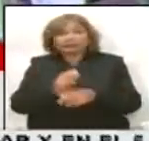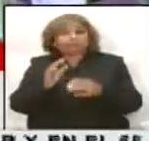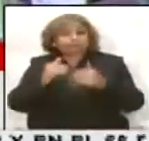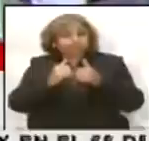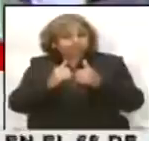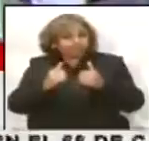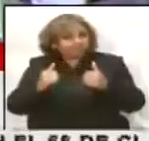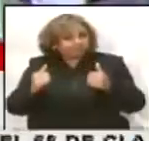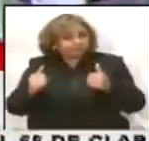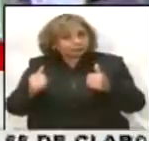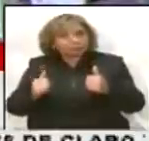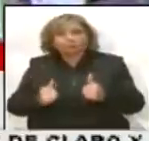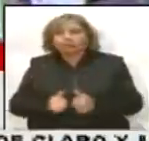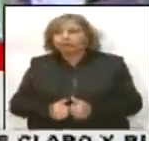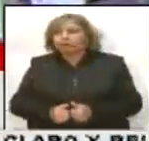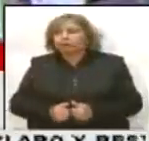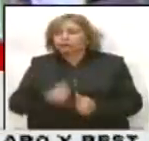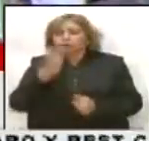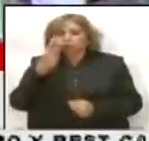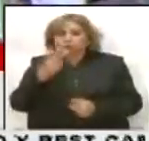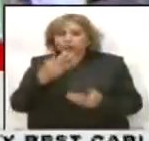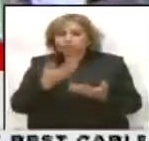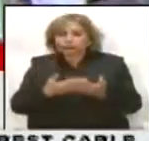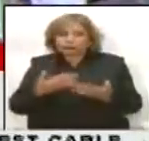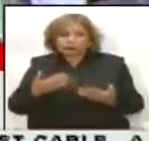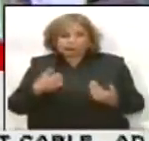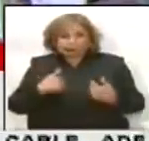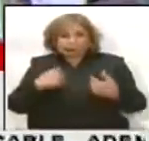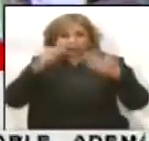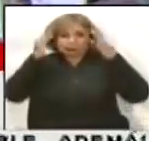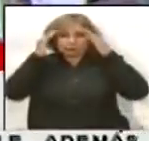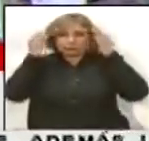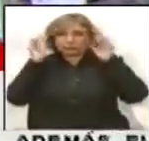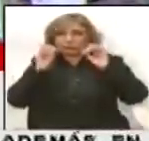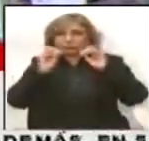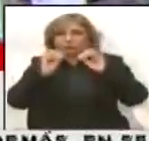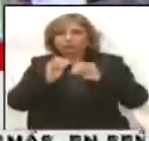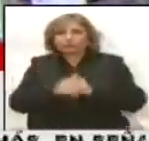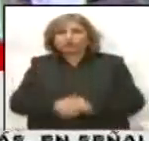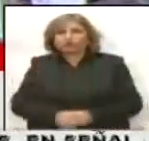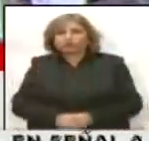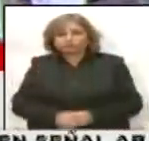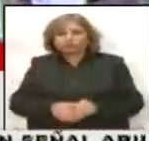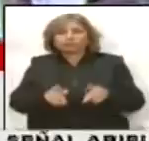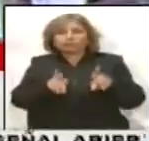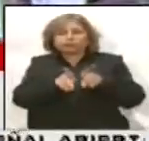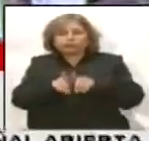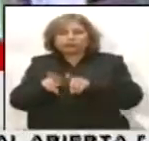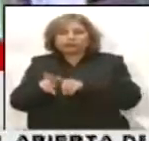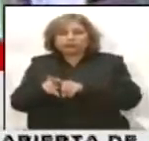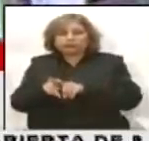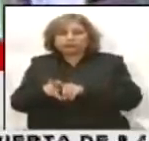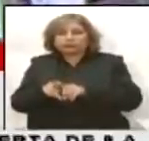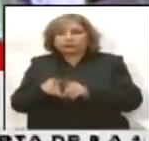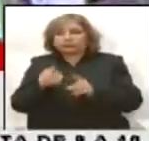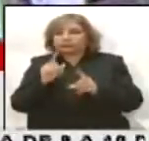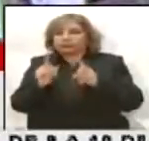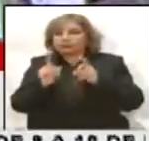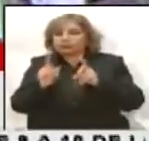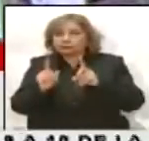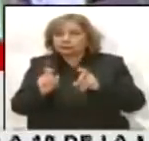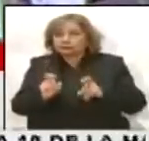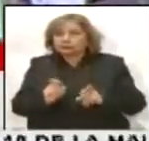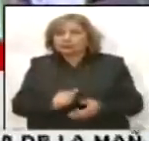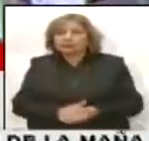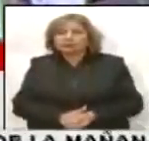Entonces yo quisiera así separar ambas cosas. Tengo una opinión, obviamente, sobre el debate de fondo, y también quisiera plantear algunas preguntas para